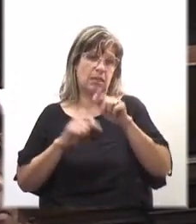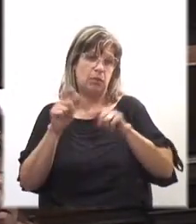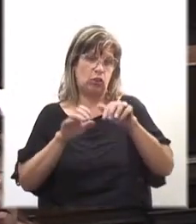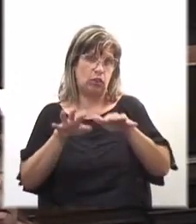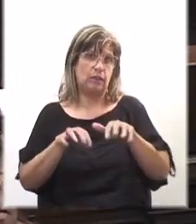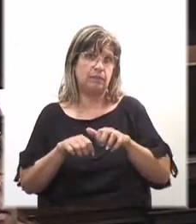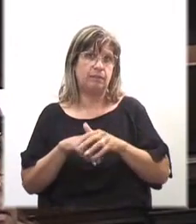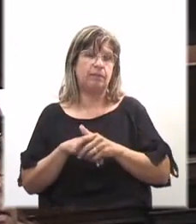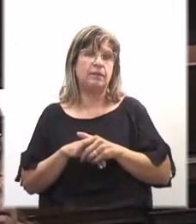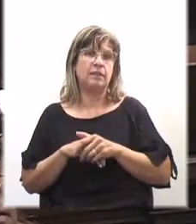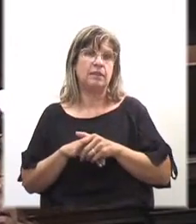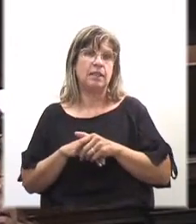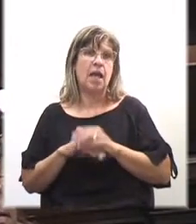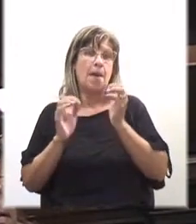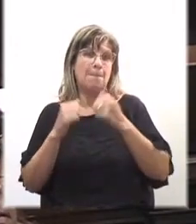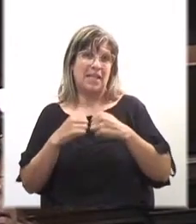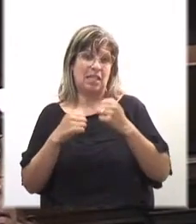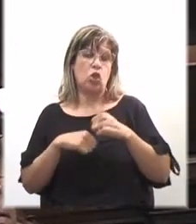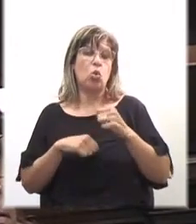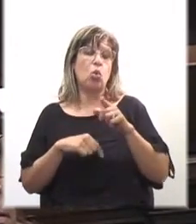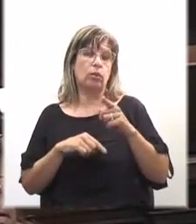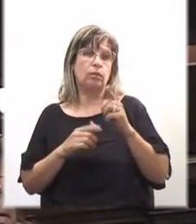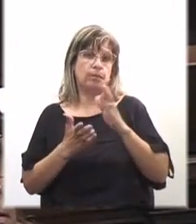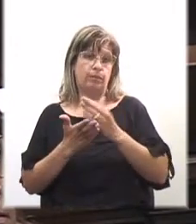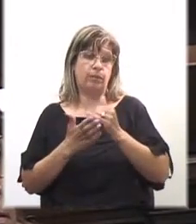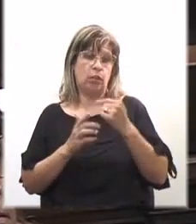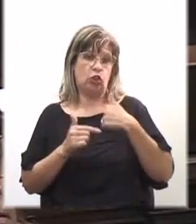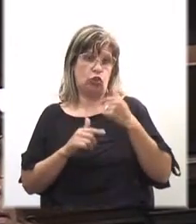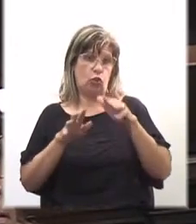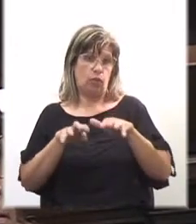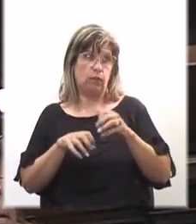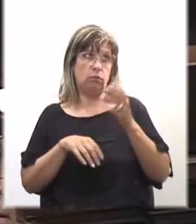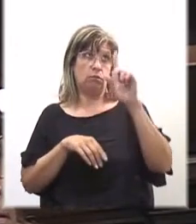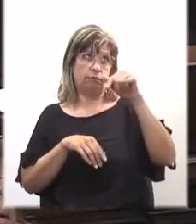En 6.000 kilómetros, Paysandú, del cual vengo,